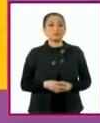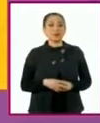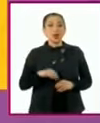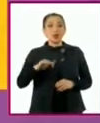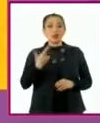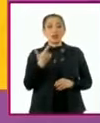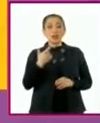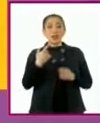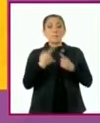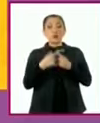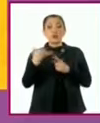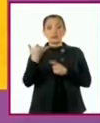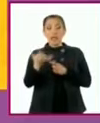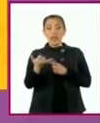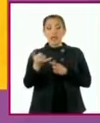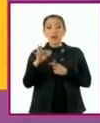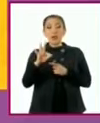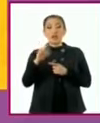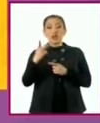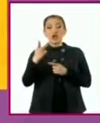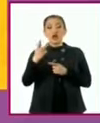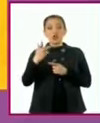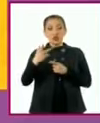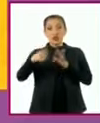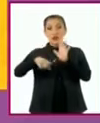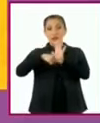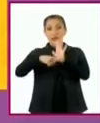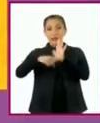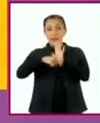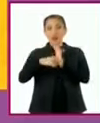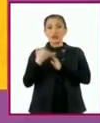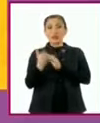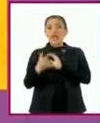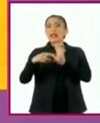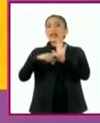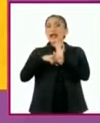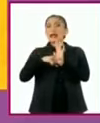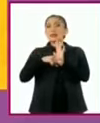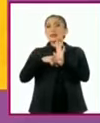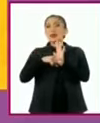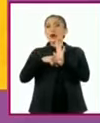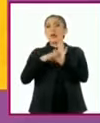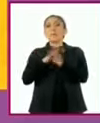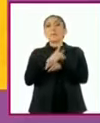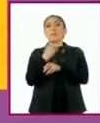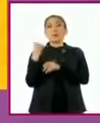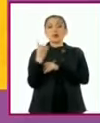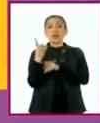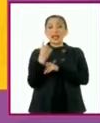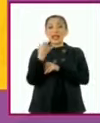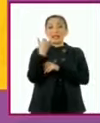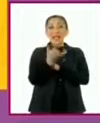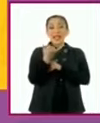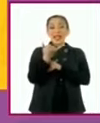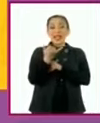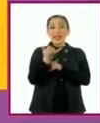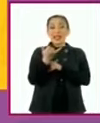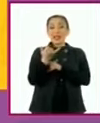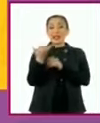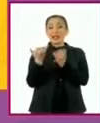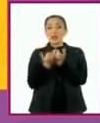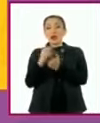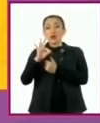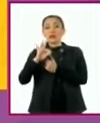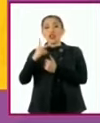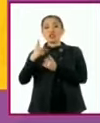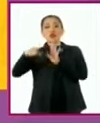12 por Y es igual a 48 negativo. Y es negativa porque Y es igual a